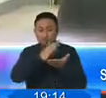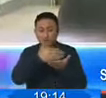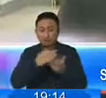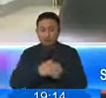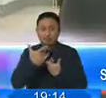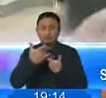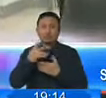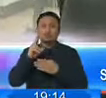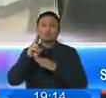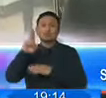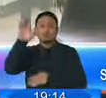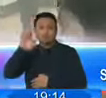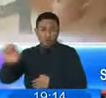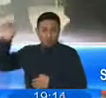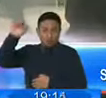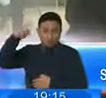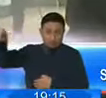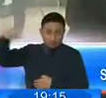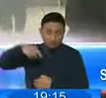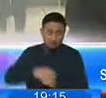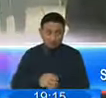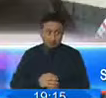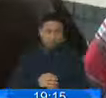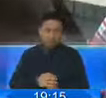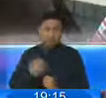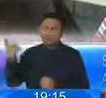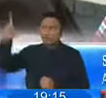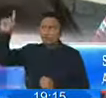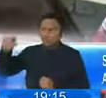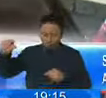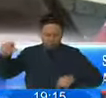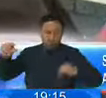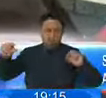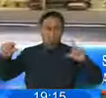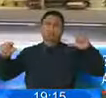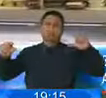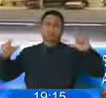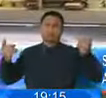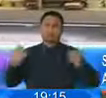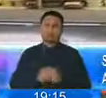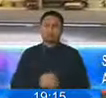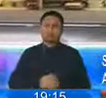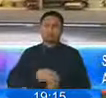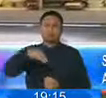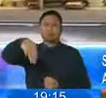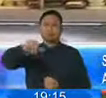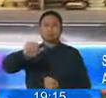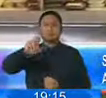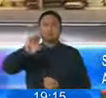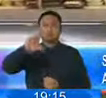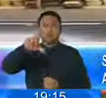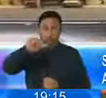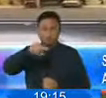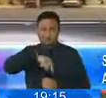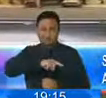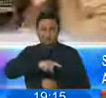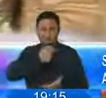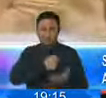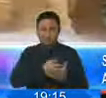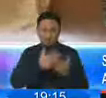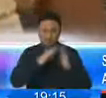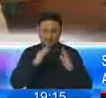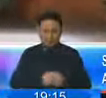Europa, bajan los costos y siguen subiendo los precios. Marcelo Caizo, padre de familia, quien está al tanto de las compras del hogar, explica que para